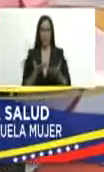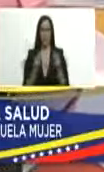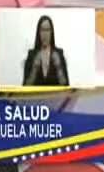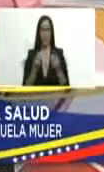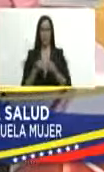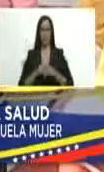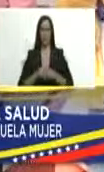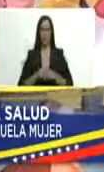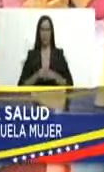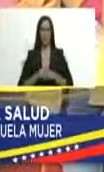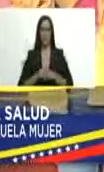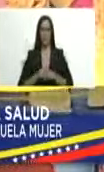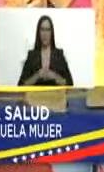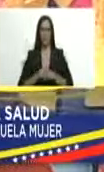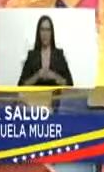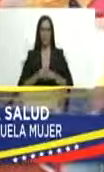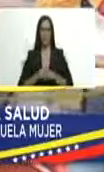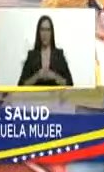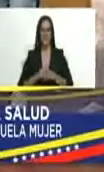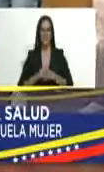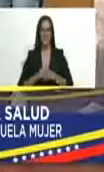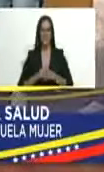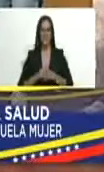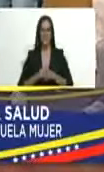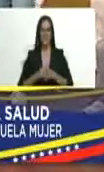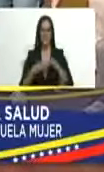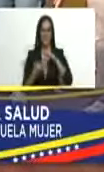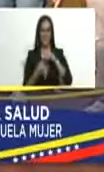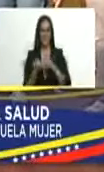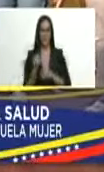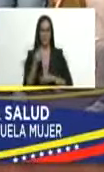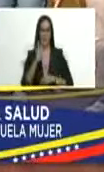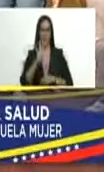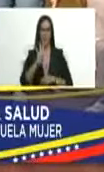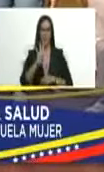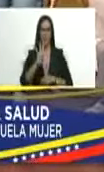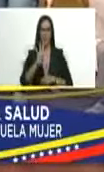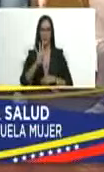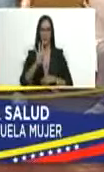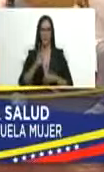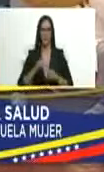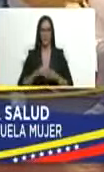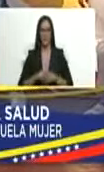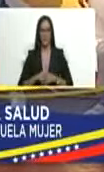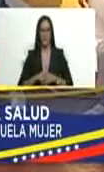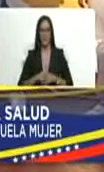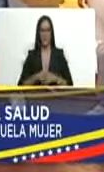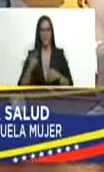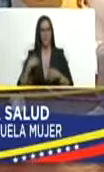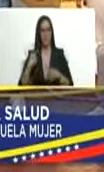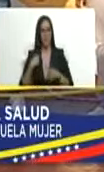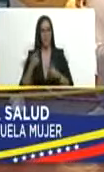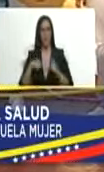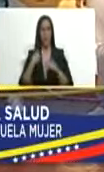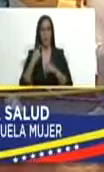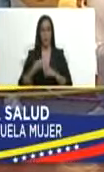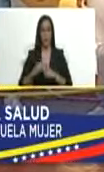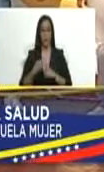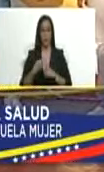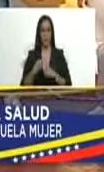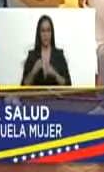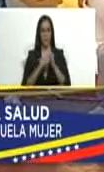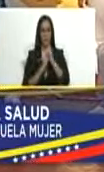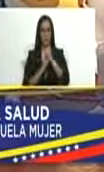no la dejamos dormir, presidente. Vértice número 4, vértice ahora. Número 4, tenemos a otra